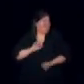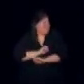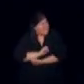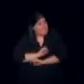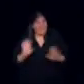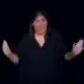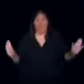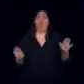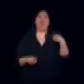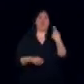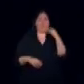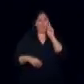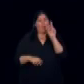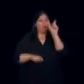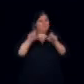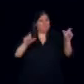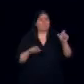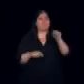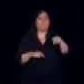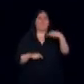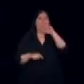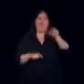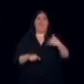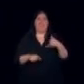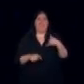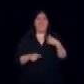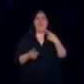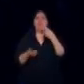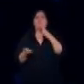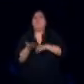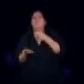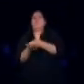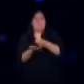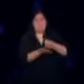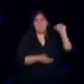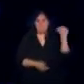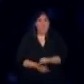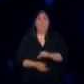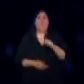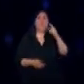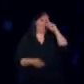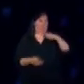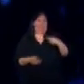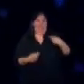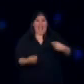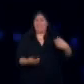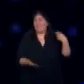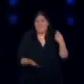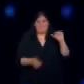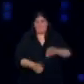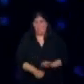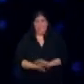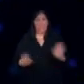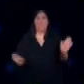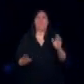enorme mayor parte del tiempo no tuve cargo público, he trabajado desde el activismo, he impulsado junto a otra gente leyes que le cambiaron la vida a las personas